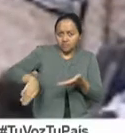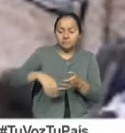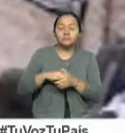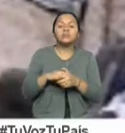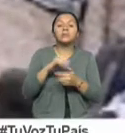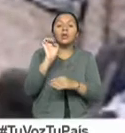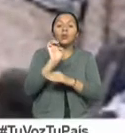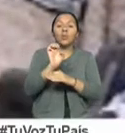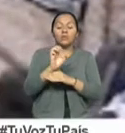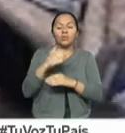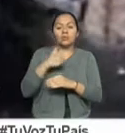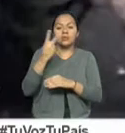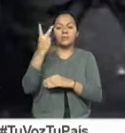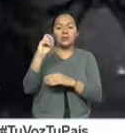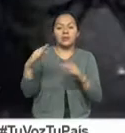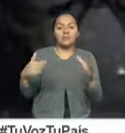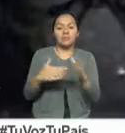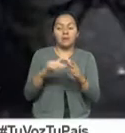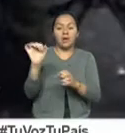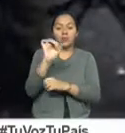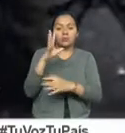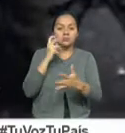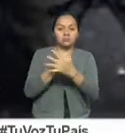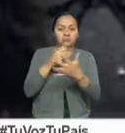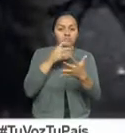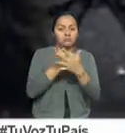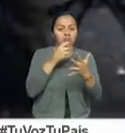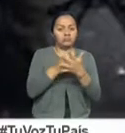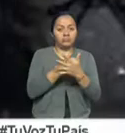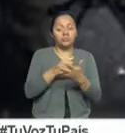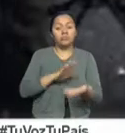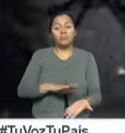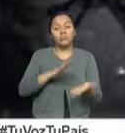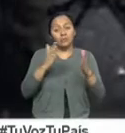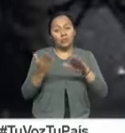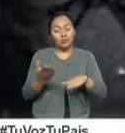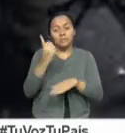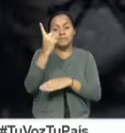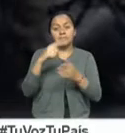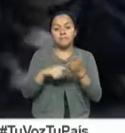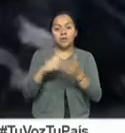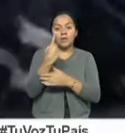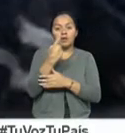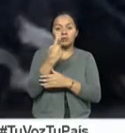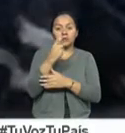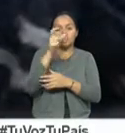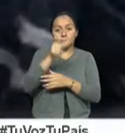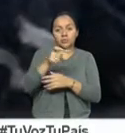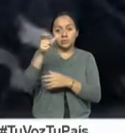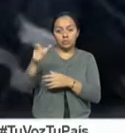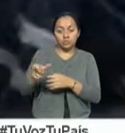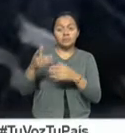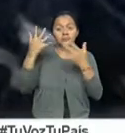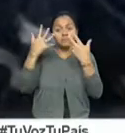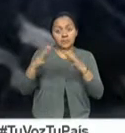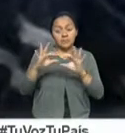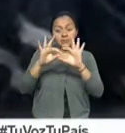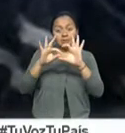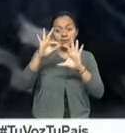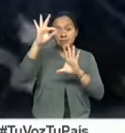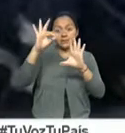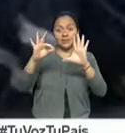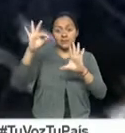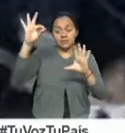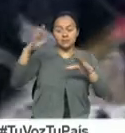20.000 vehículos involucrados en accidentes, en los cuales han fallecido 1.011 personas. Y de acuerdo a la estadística,